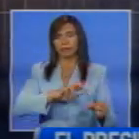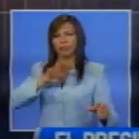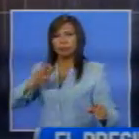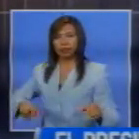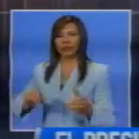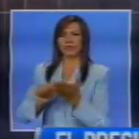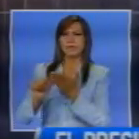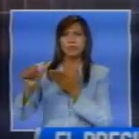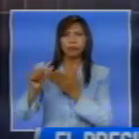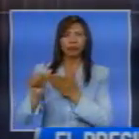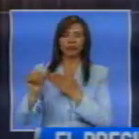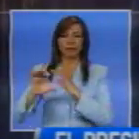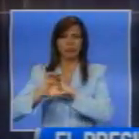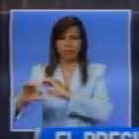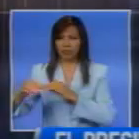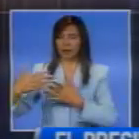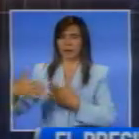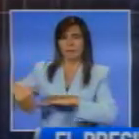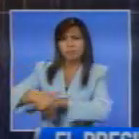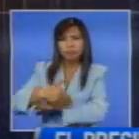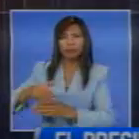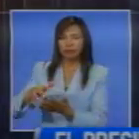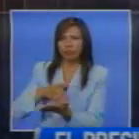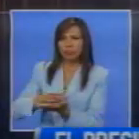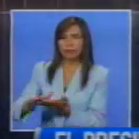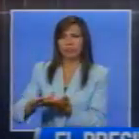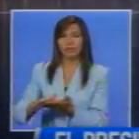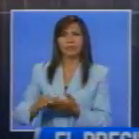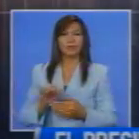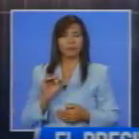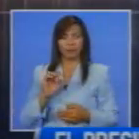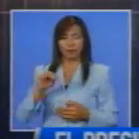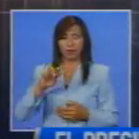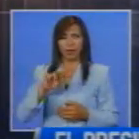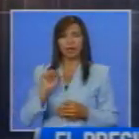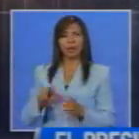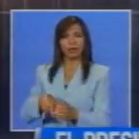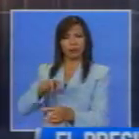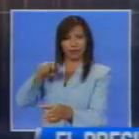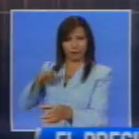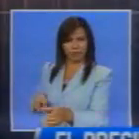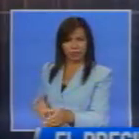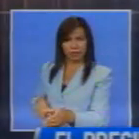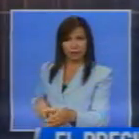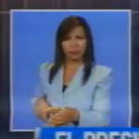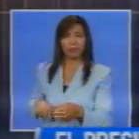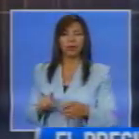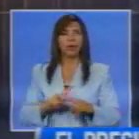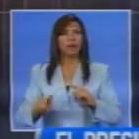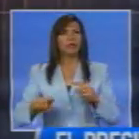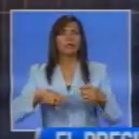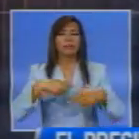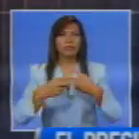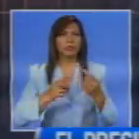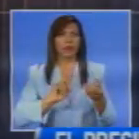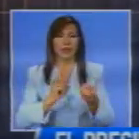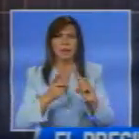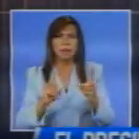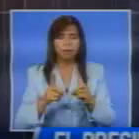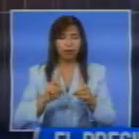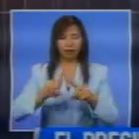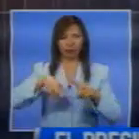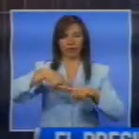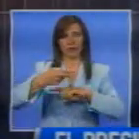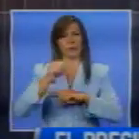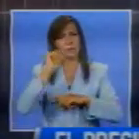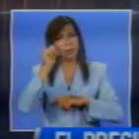de Transportes y Obras Públicas en sustitución de María de los Ángeles Duarte. Los demás cambios los va a anunciar